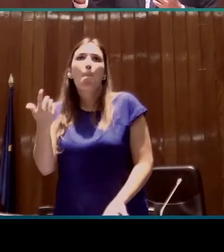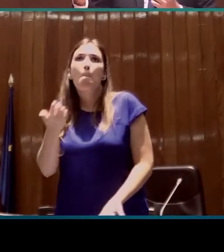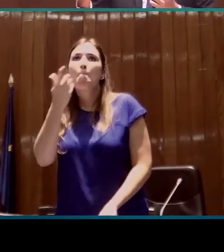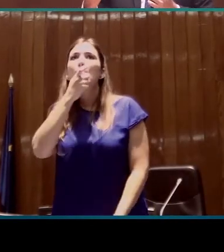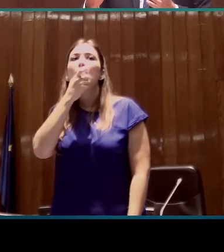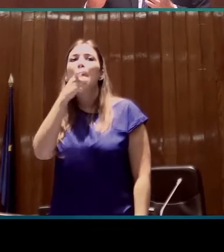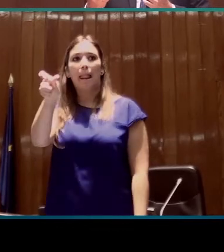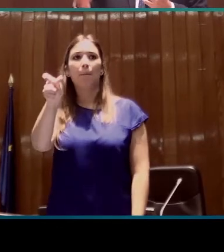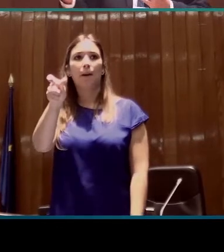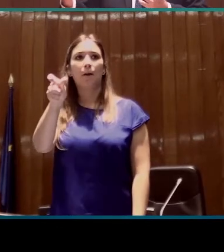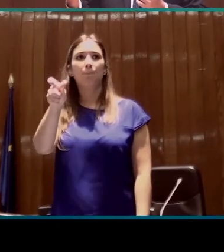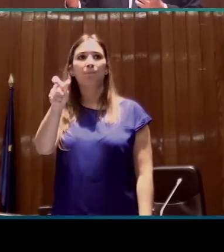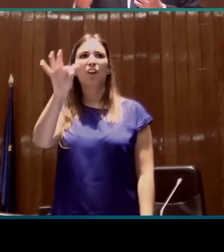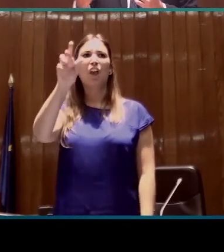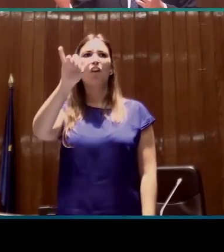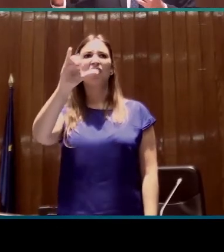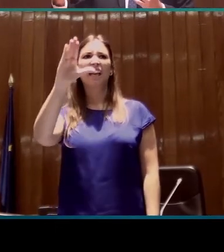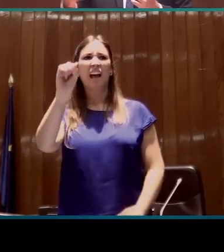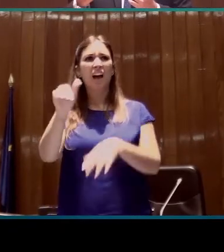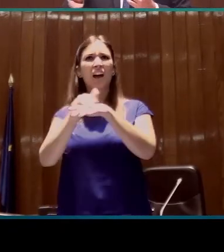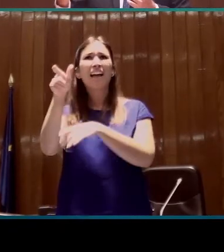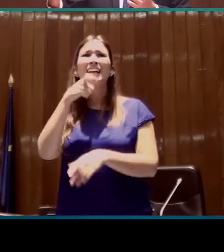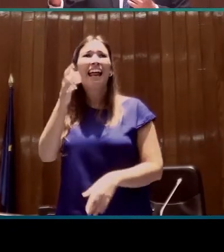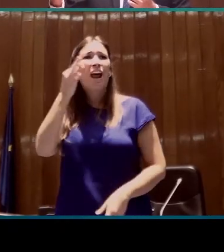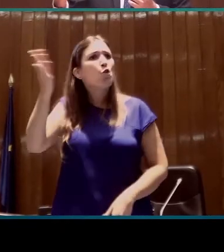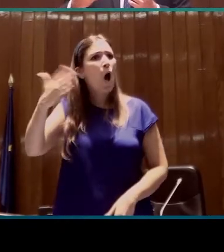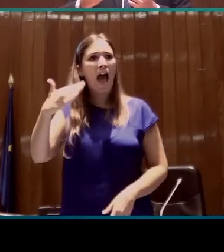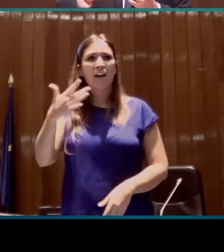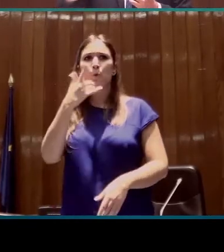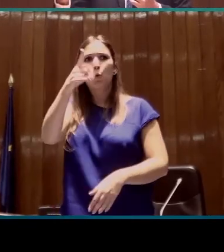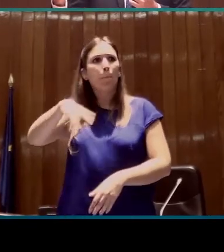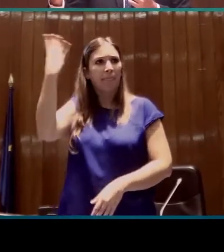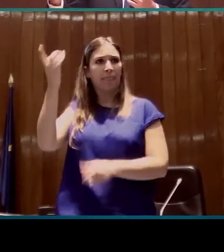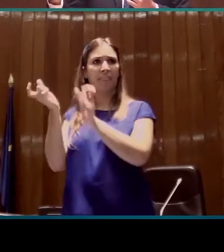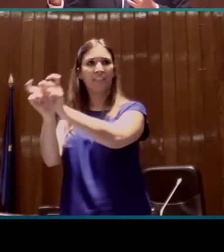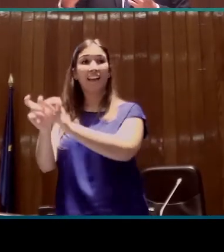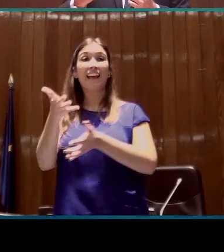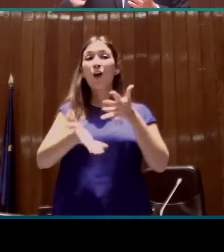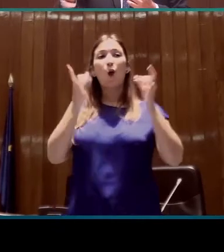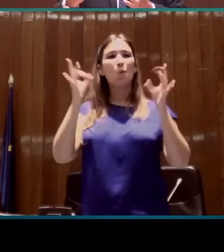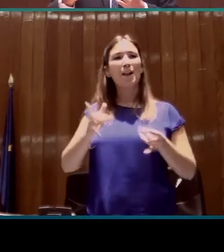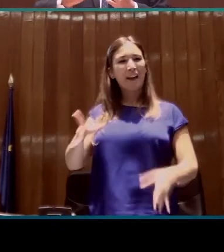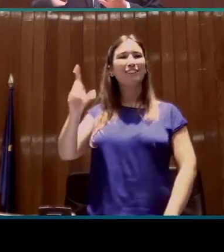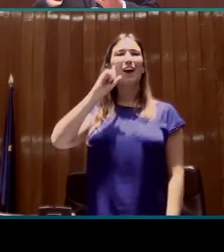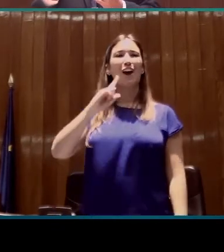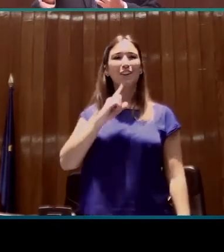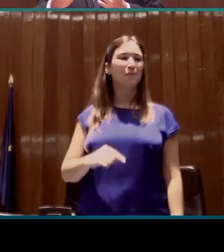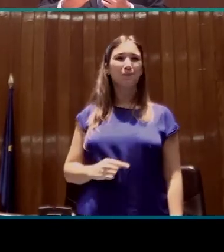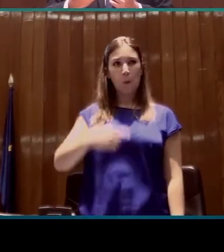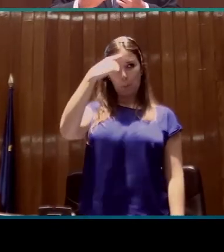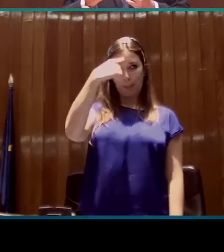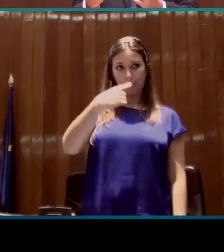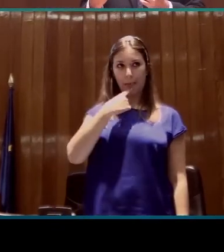cualquier palabra, decimos flica. Flica no existe, es una pseudopalabra. Bueno, pues lo mismo sucede. En lugar de utilizar